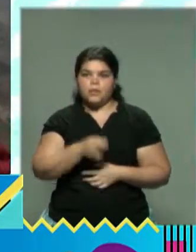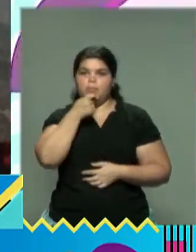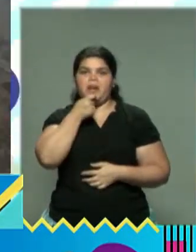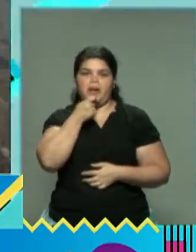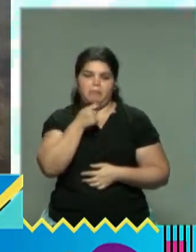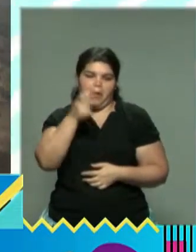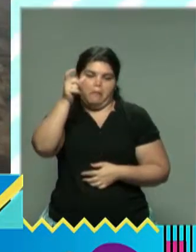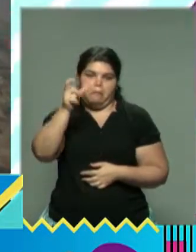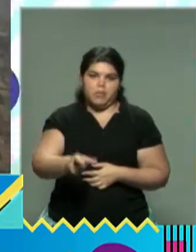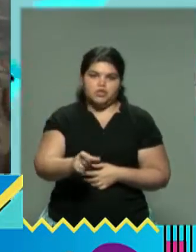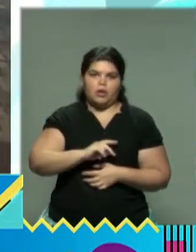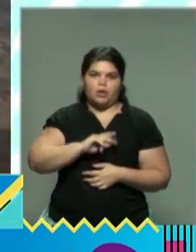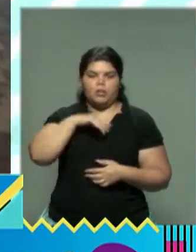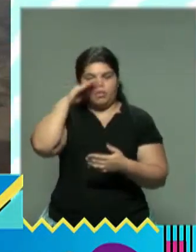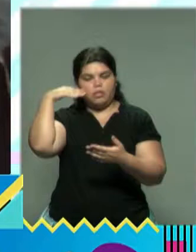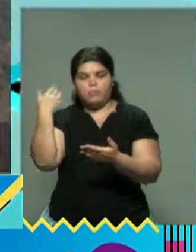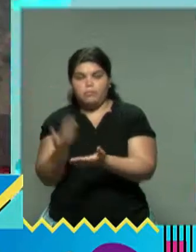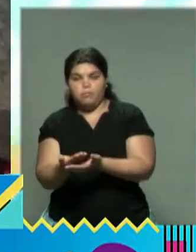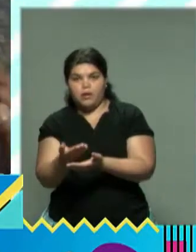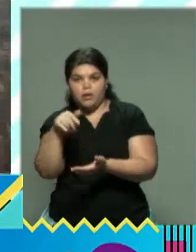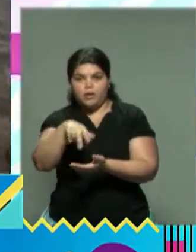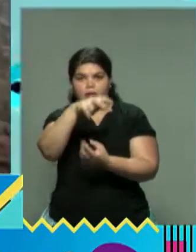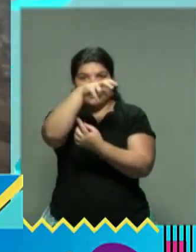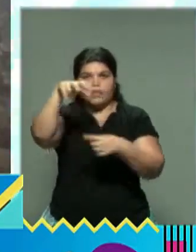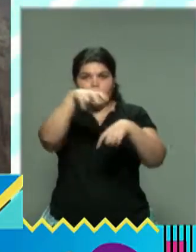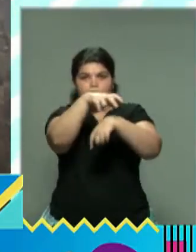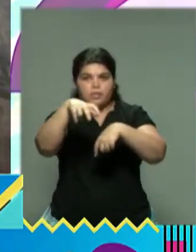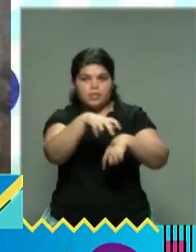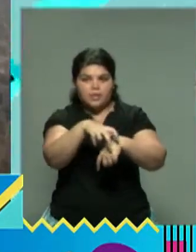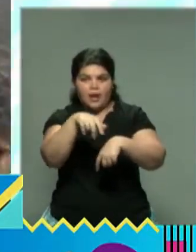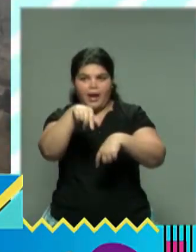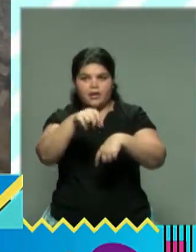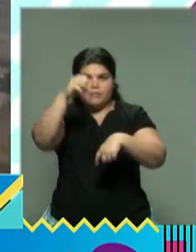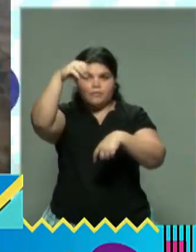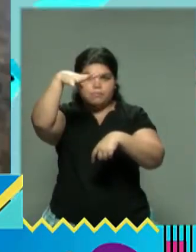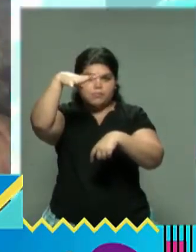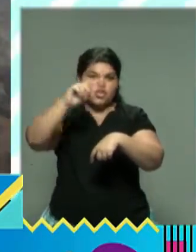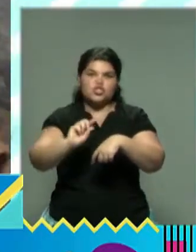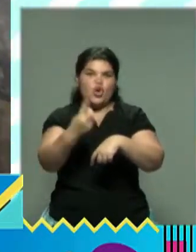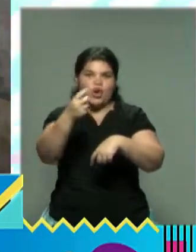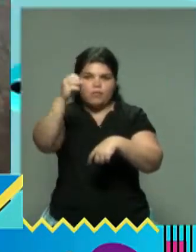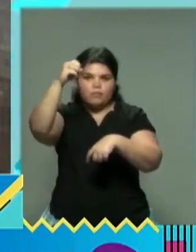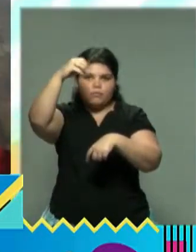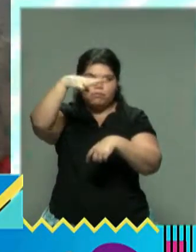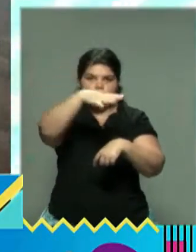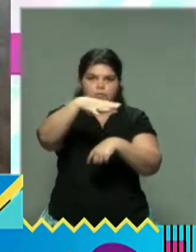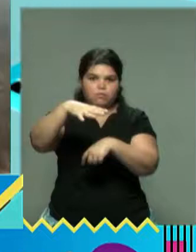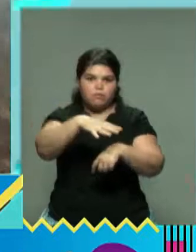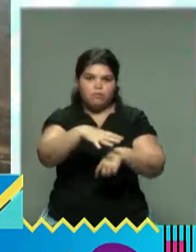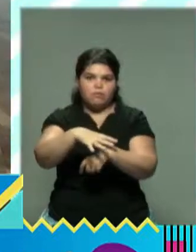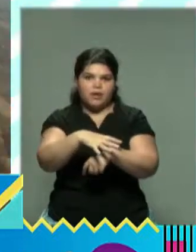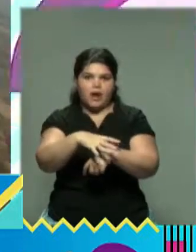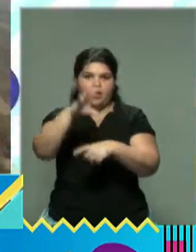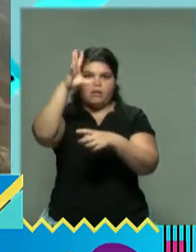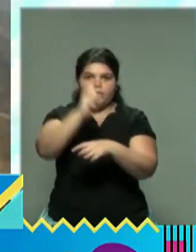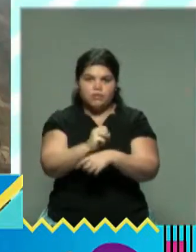el aire porque pasó cualquier cosa, tenemos una computadora que te abre todo solo el paracaídas en caída libre, o sea que no hay forma ya de que te pase algo. Ya